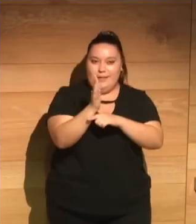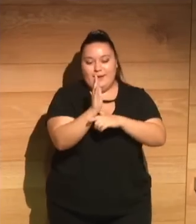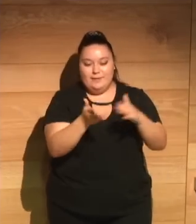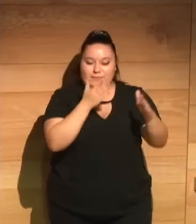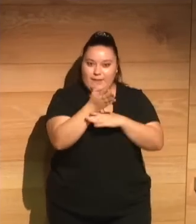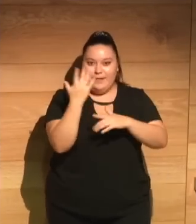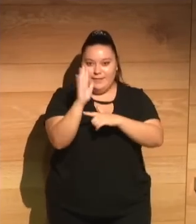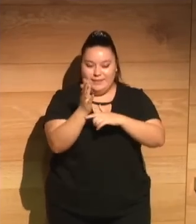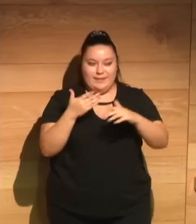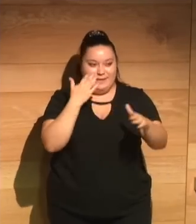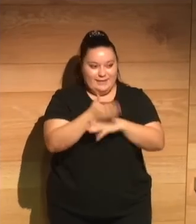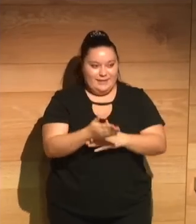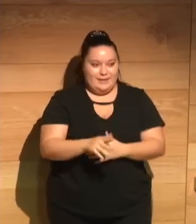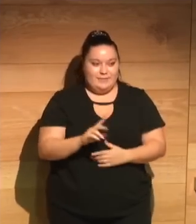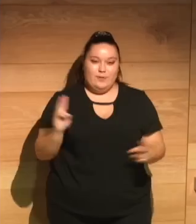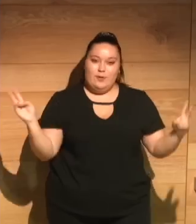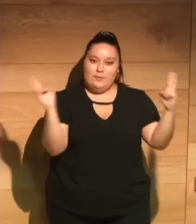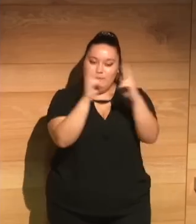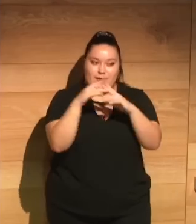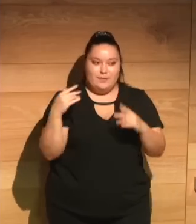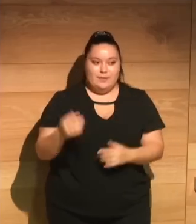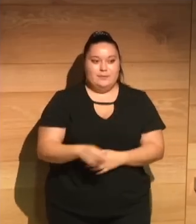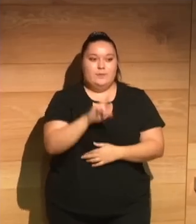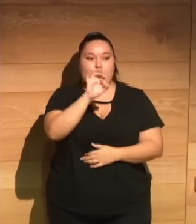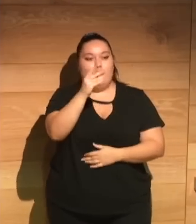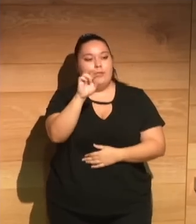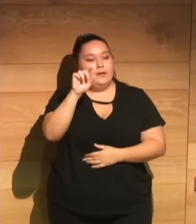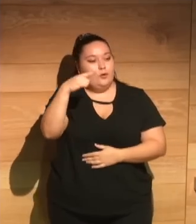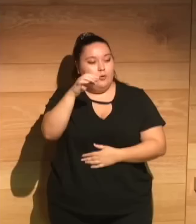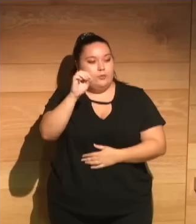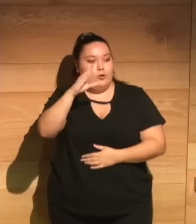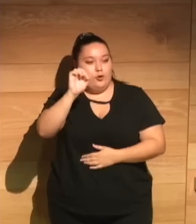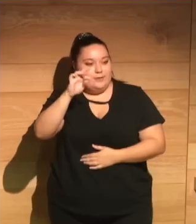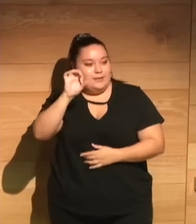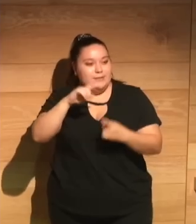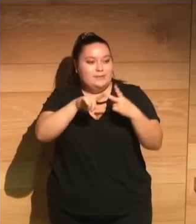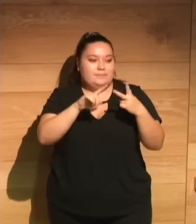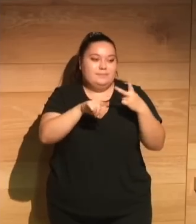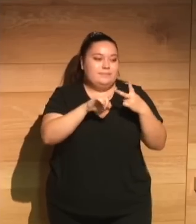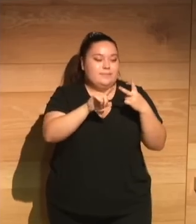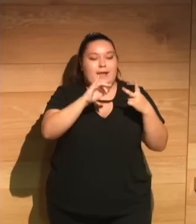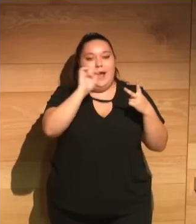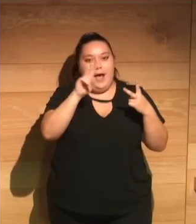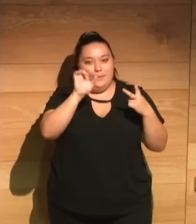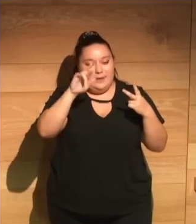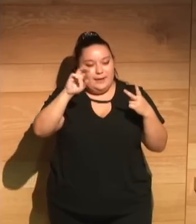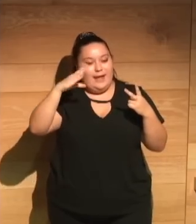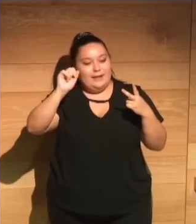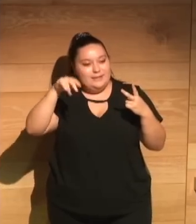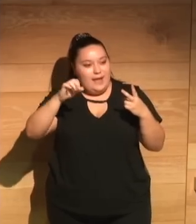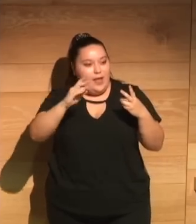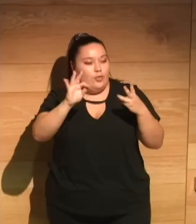¡Hay cine! ¡Ha estado con nosotros Rodrigo Cortés! ¡Hola! ¡Ole! ¡Javier Cansado!